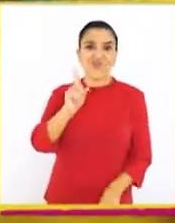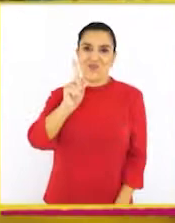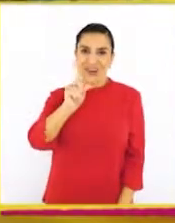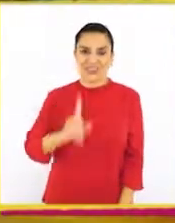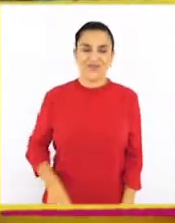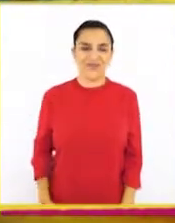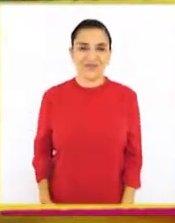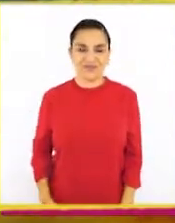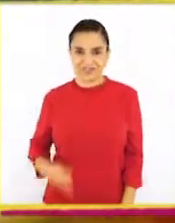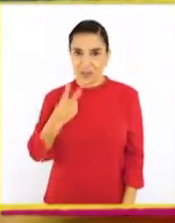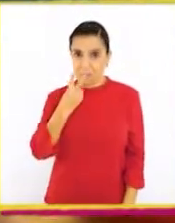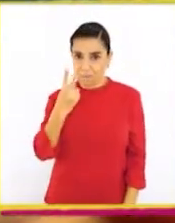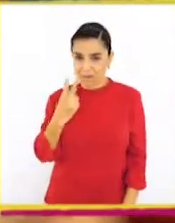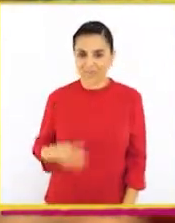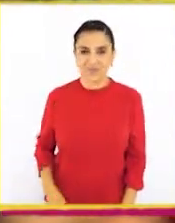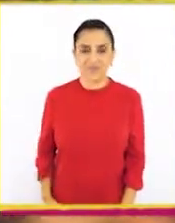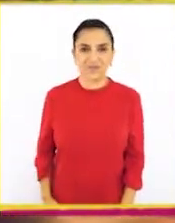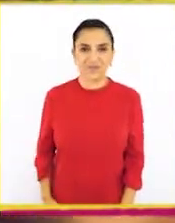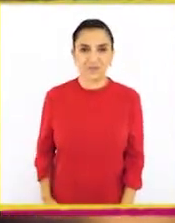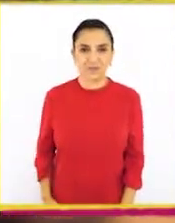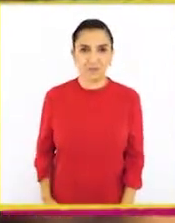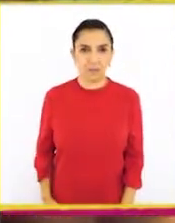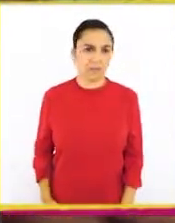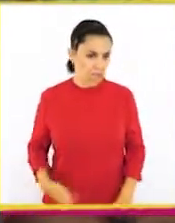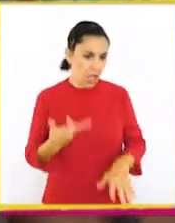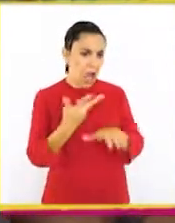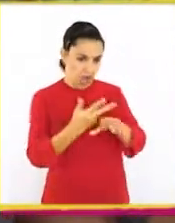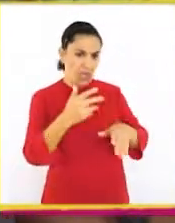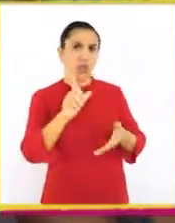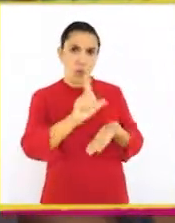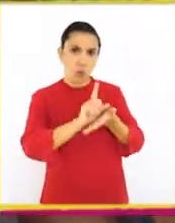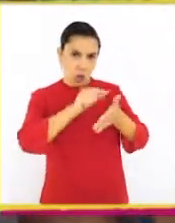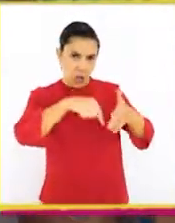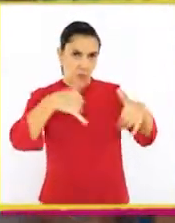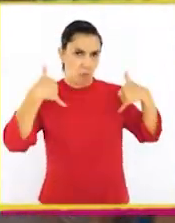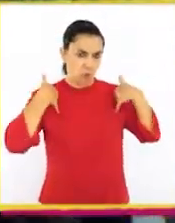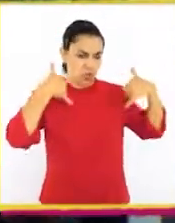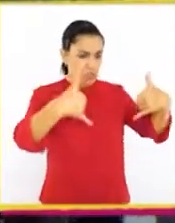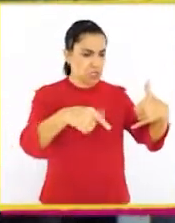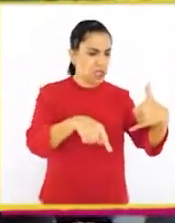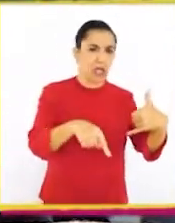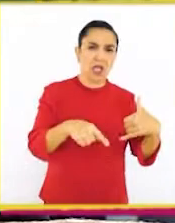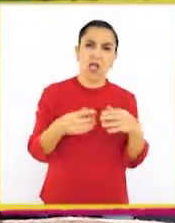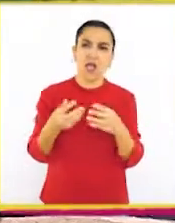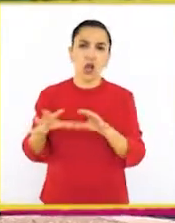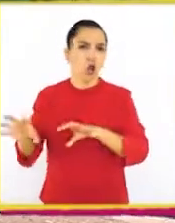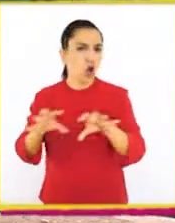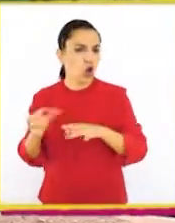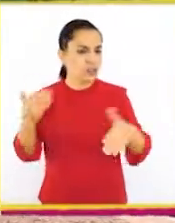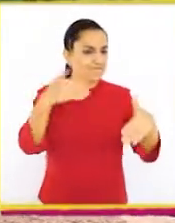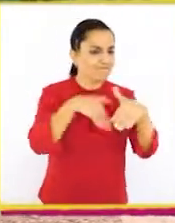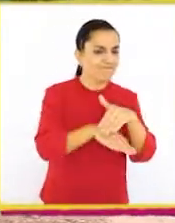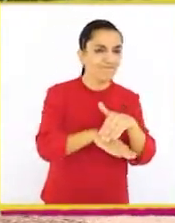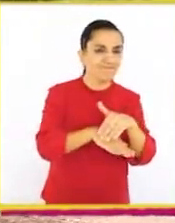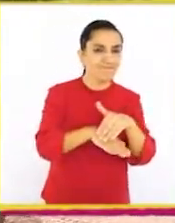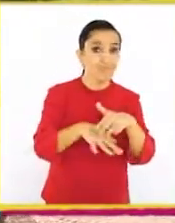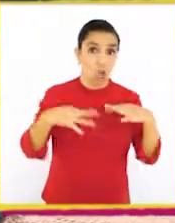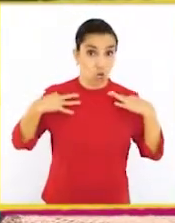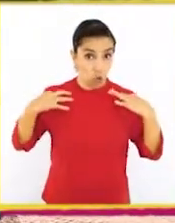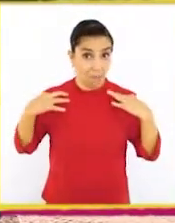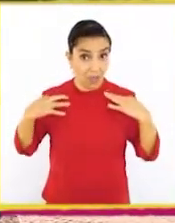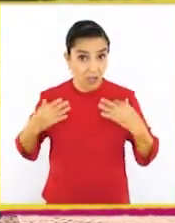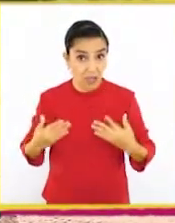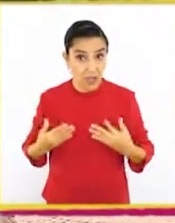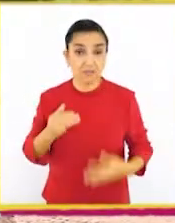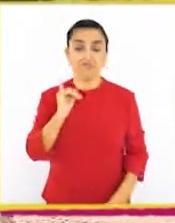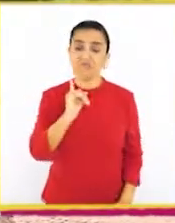una. Miren, aún queda espacio. ¿Qué más podríamos agregar? ¿Algo de